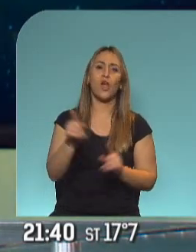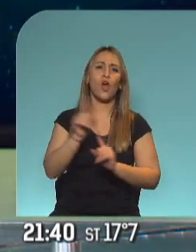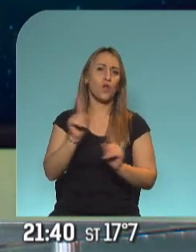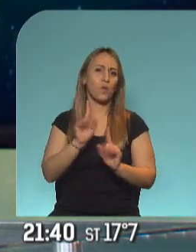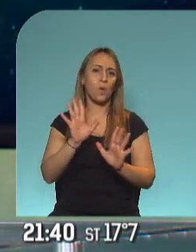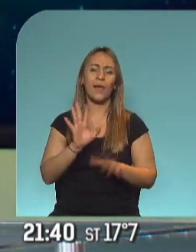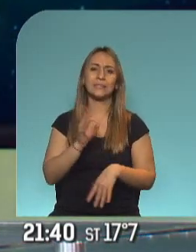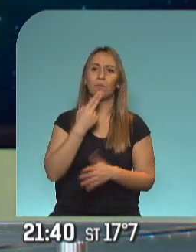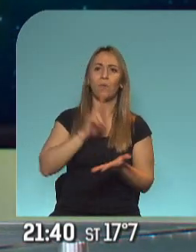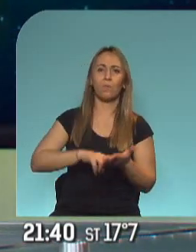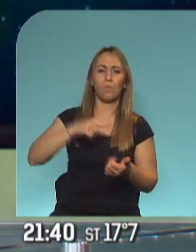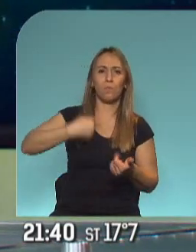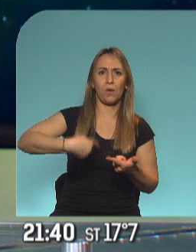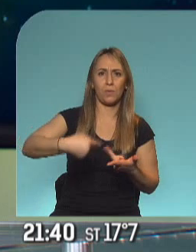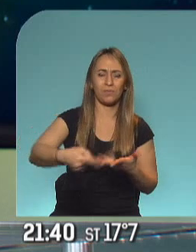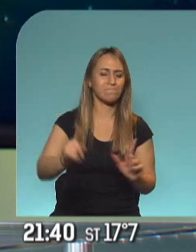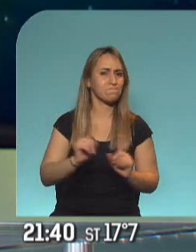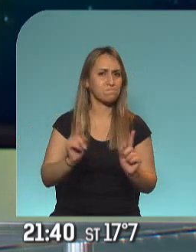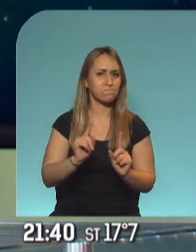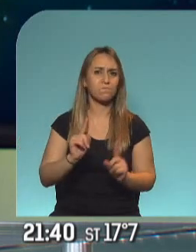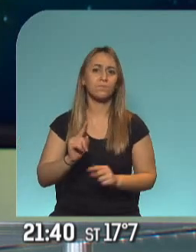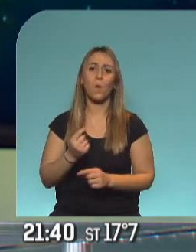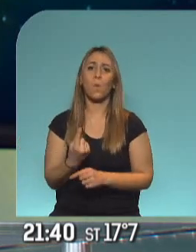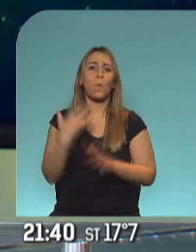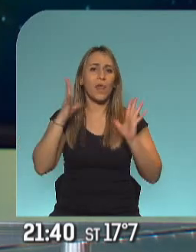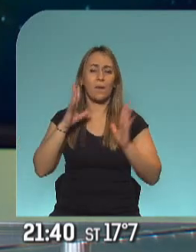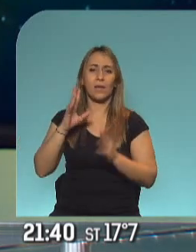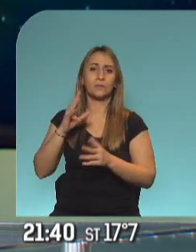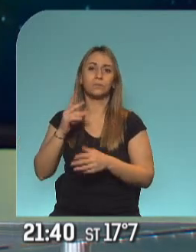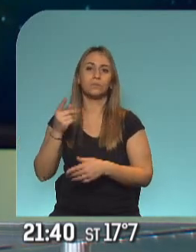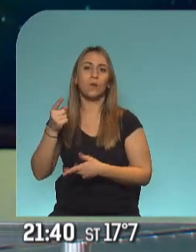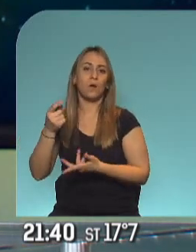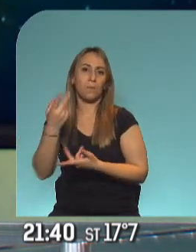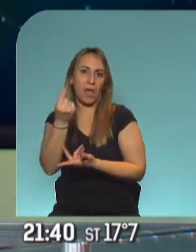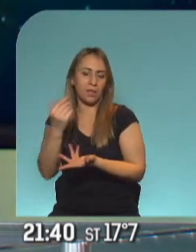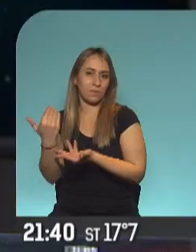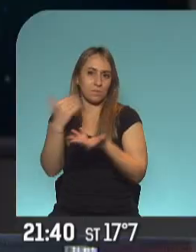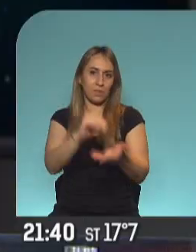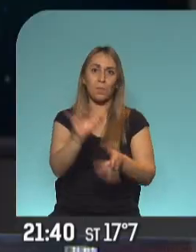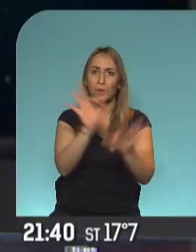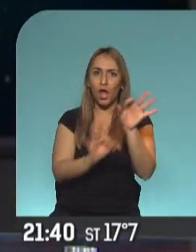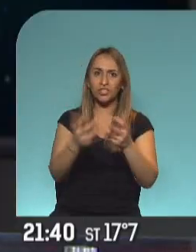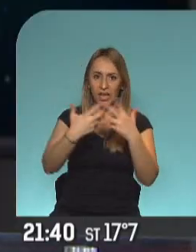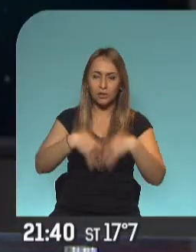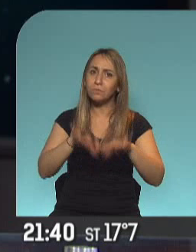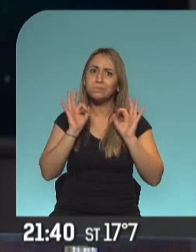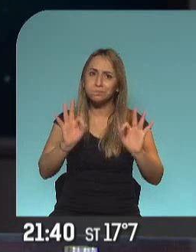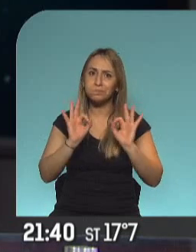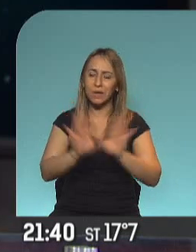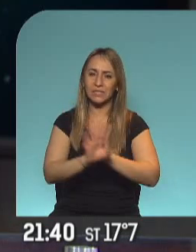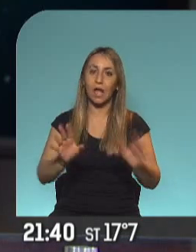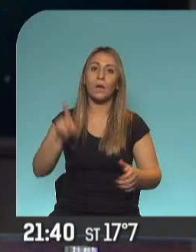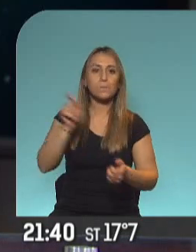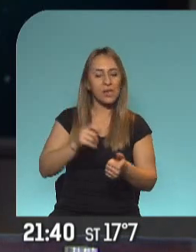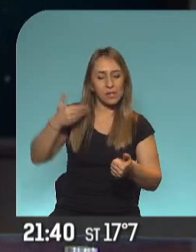tasa extraordinaria a las fortunas superiores, ya es una realidad, por lo menos el proyecto ya es una realidad, Lucía. Sí, Ariel, después de meses, ¿no?, que venimos